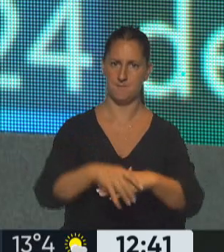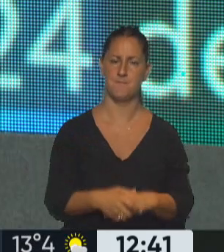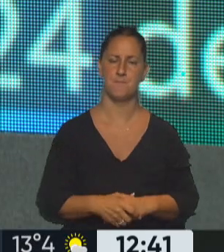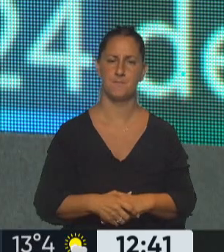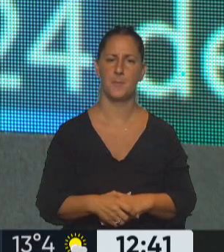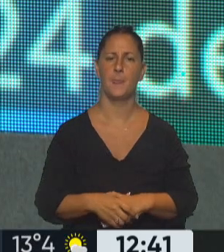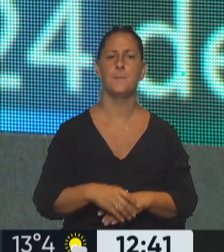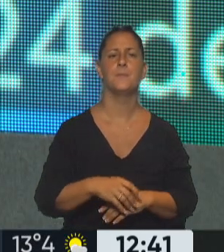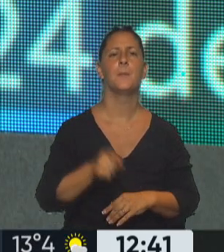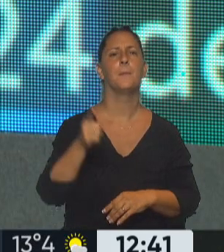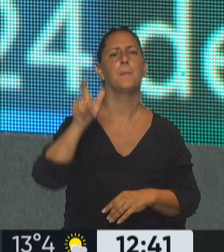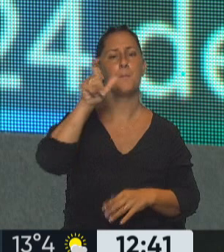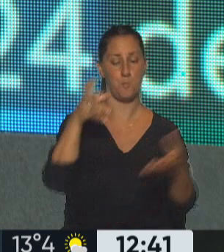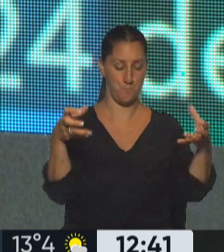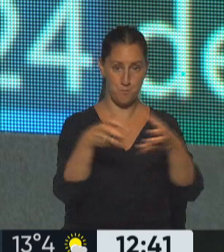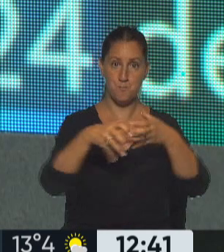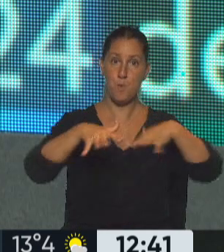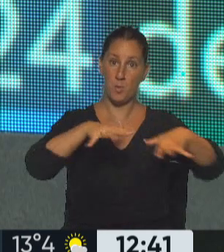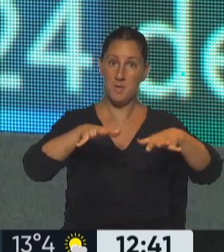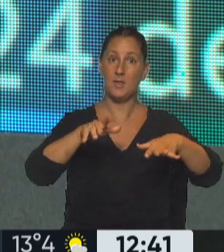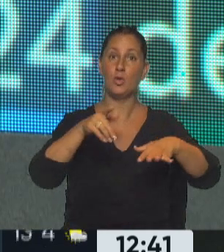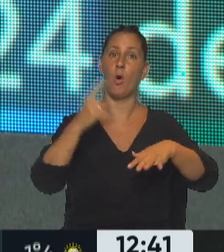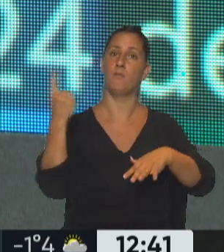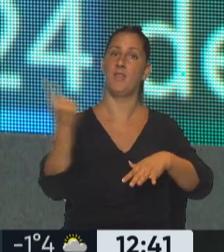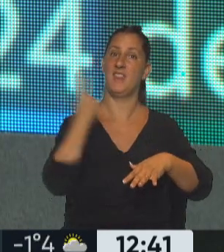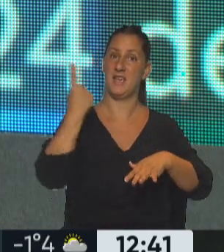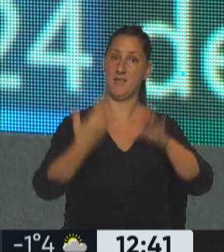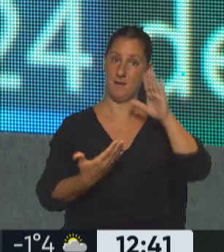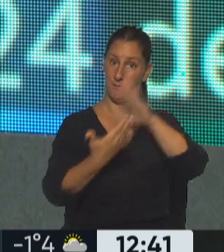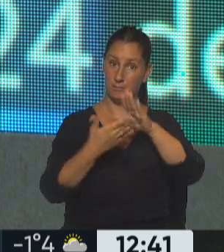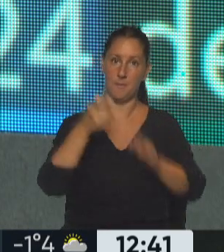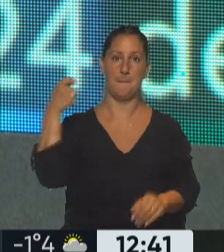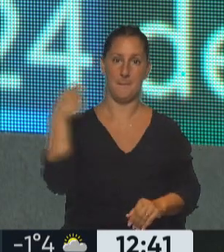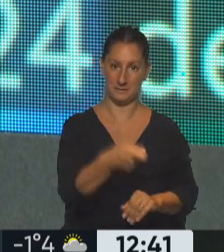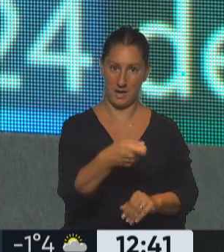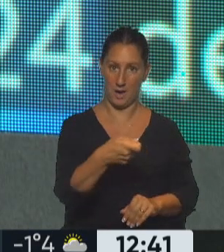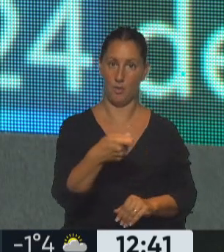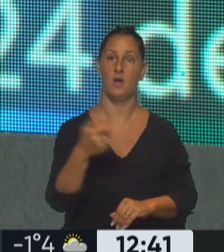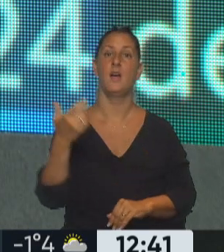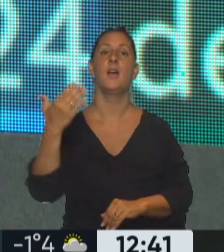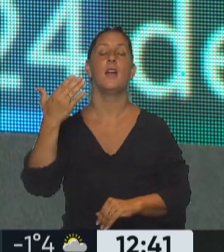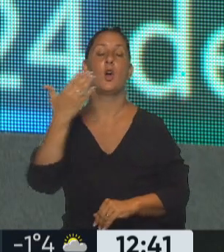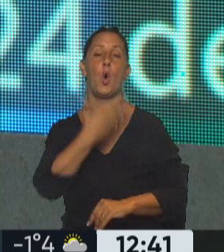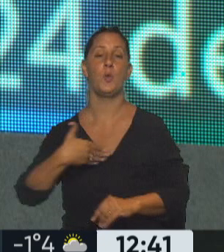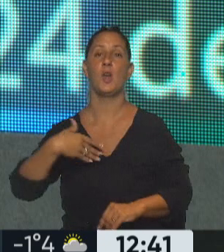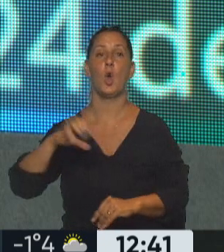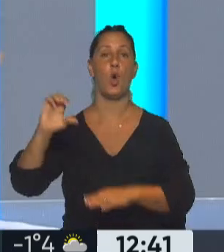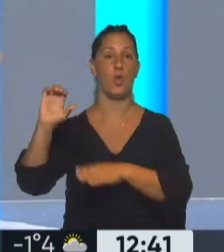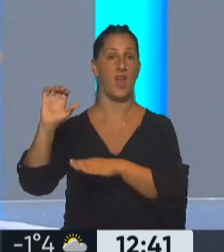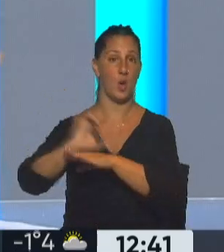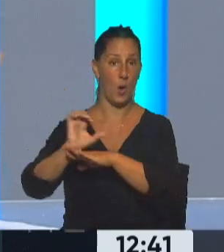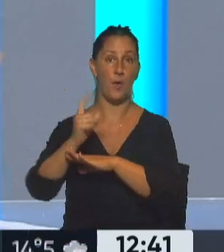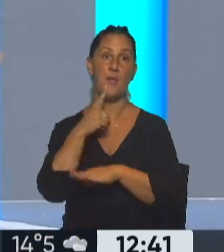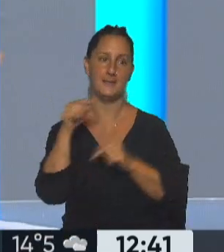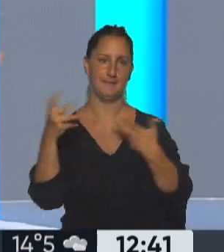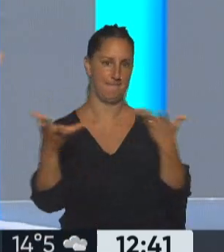un importante dirigente de este movimiento y también se está responsabilizando al gobierno de Ecuador por este hecho. Así es, entre